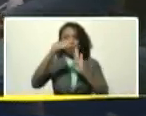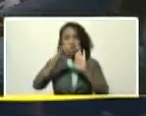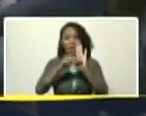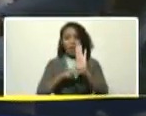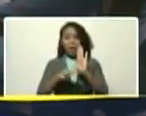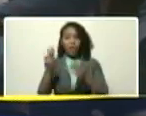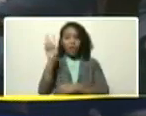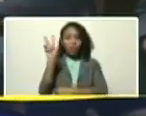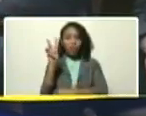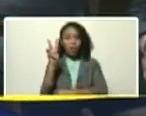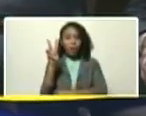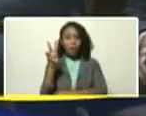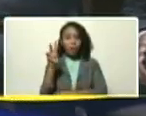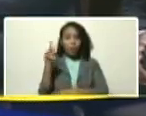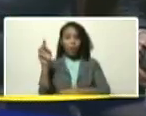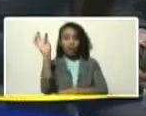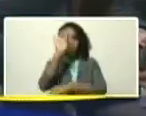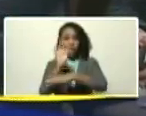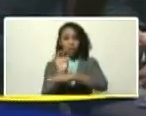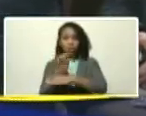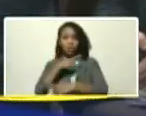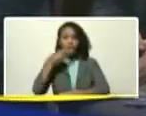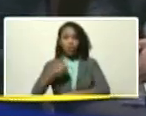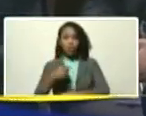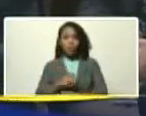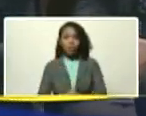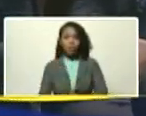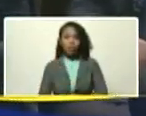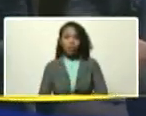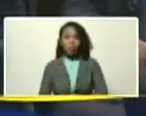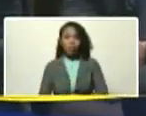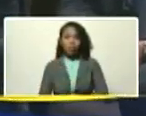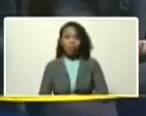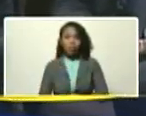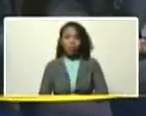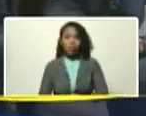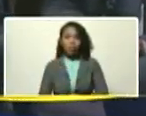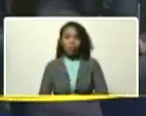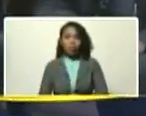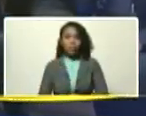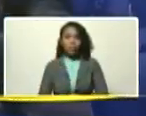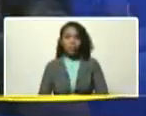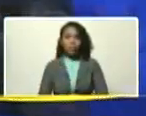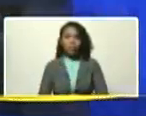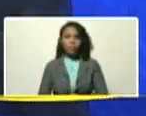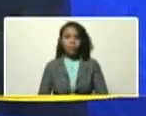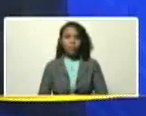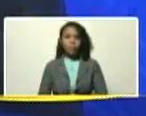Venezuela-Rusia por la Federación de Rusia.